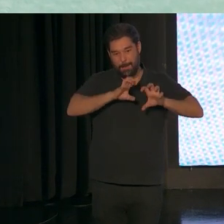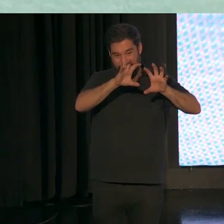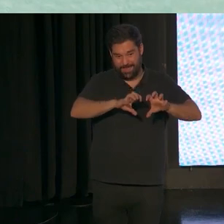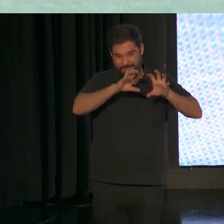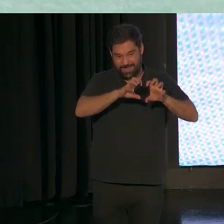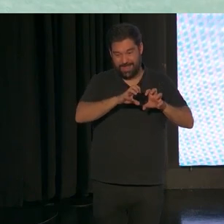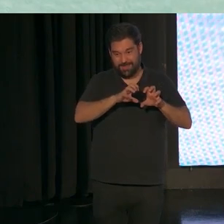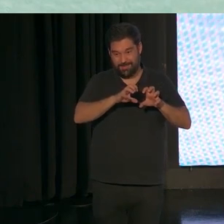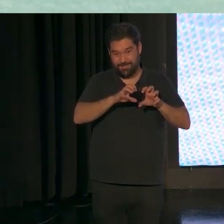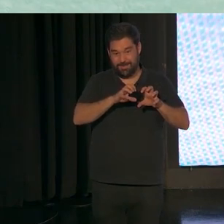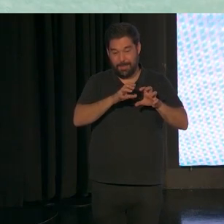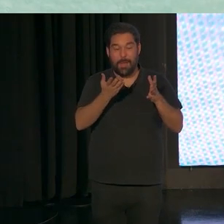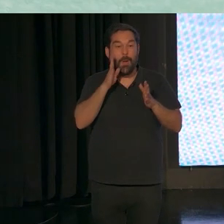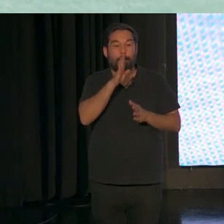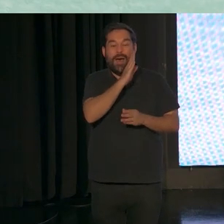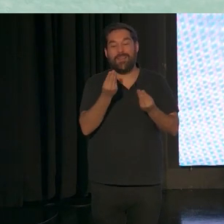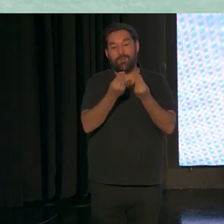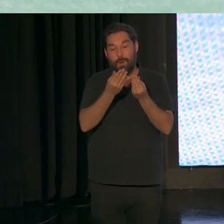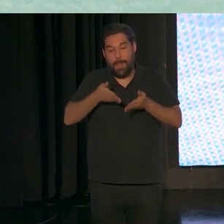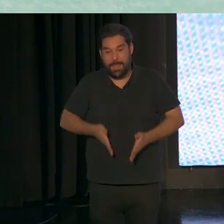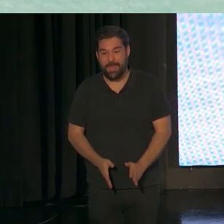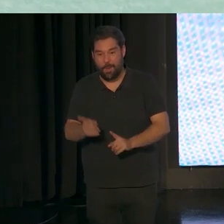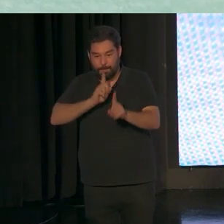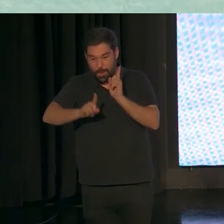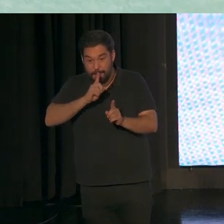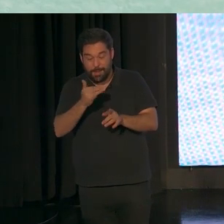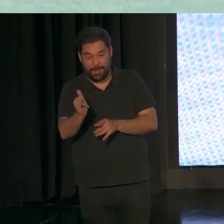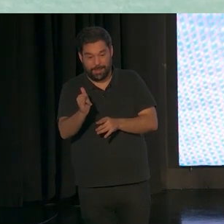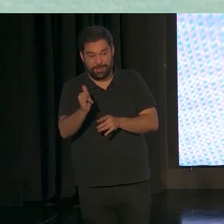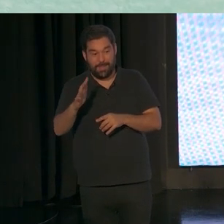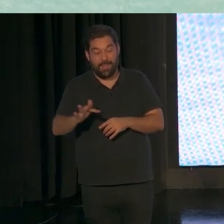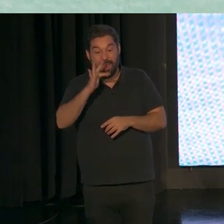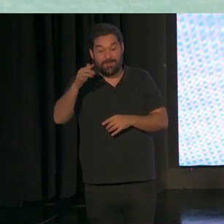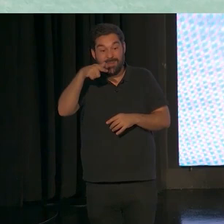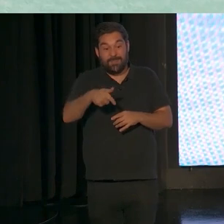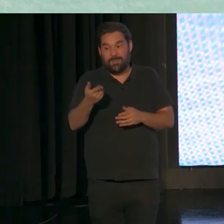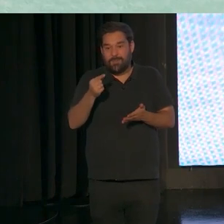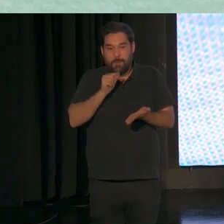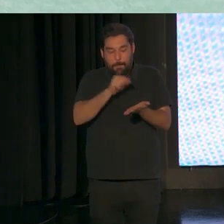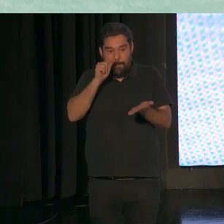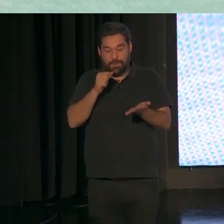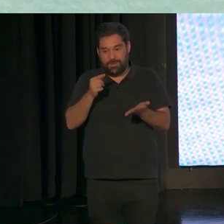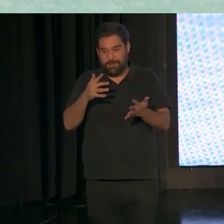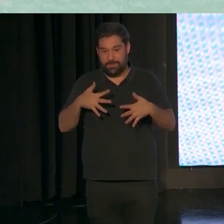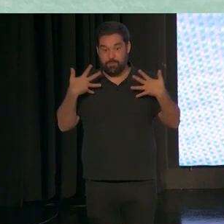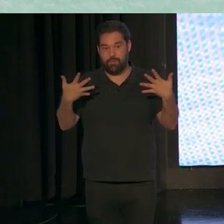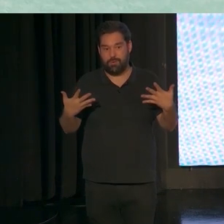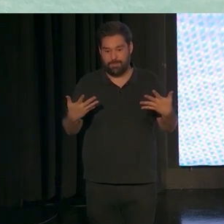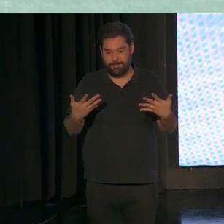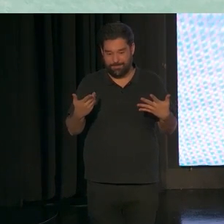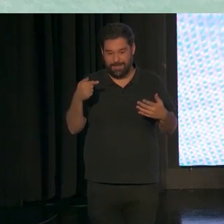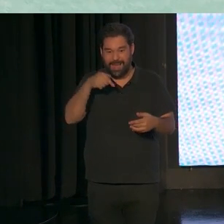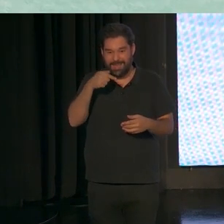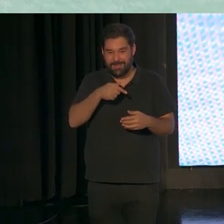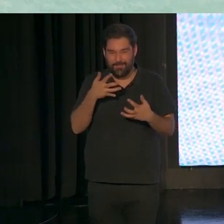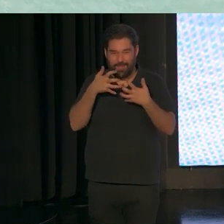estas dificultades eh Y que además era algo no esperado es decir que está también Pues en un proceso de duelo que también